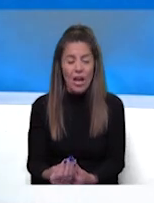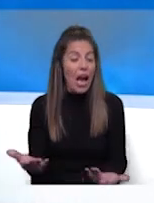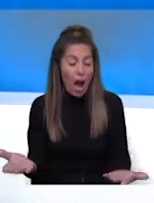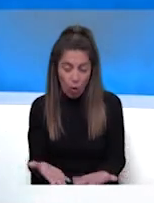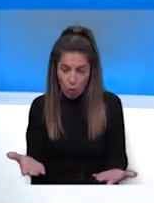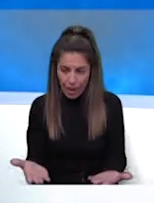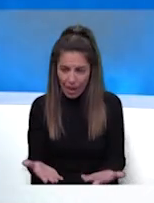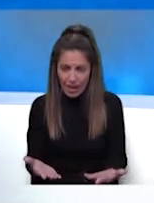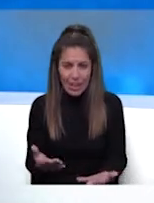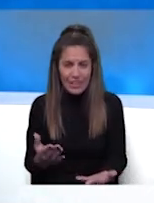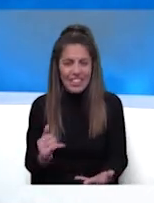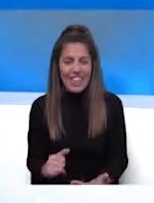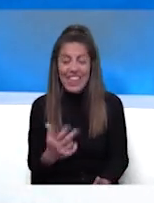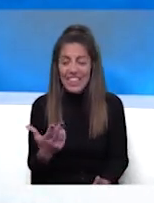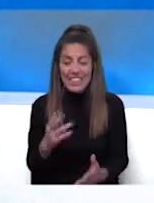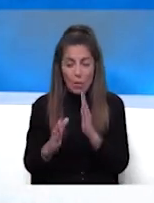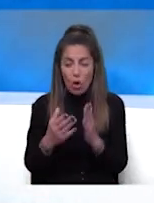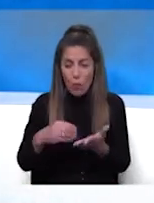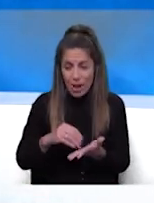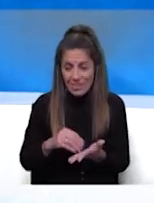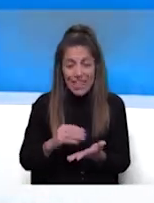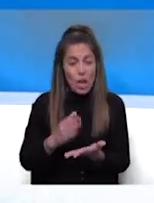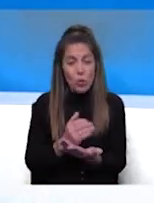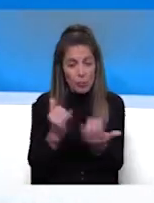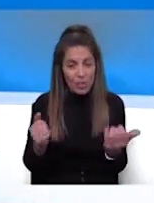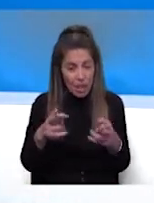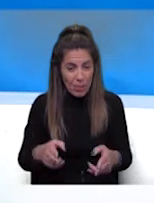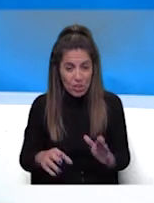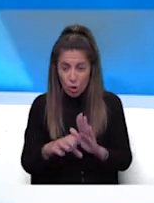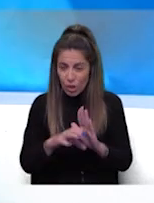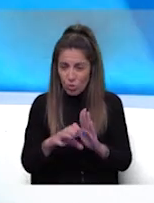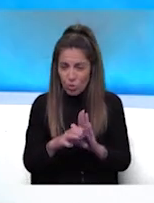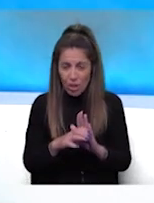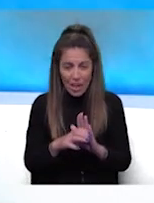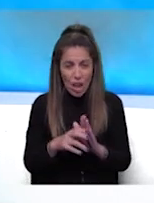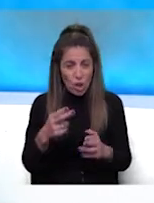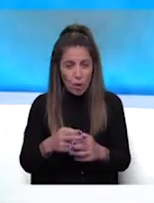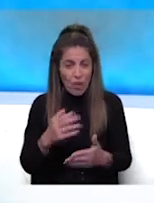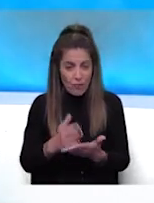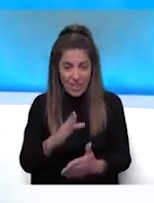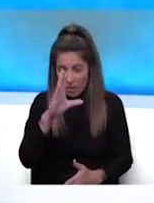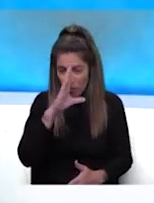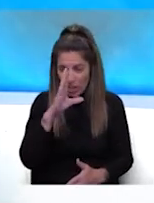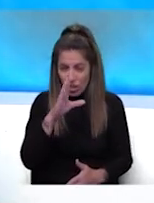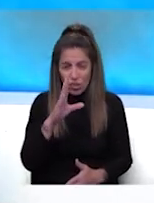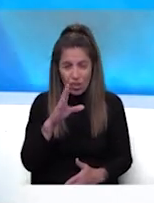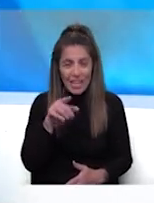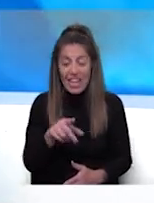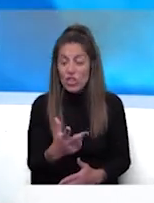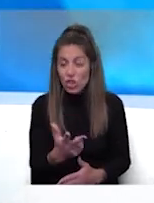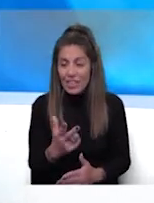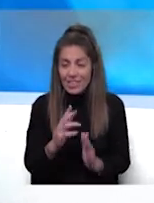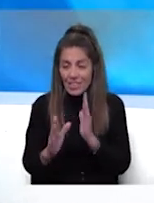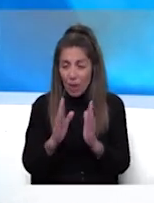Ahora tienen tres abogados más, la nombraron el último día del plazo constitucional, ahora fines de febrero. Esos tres